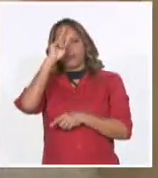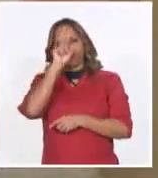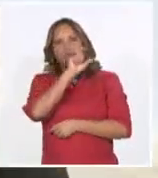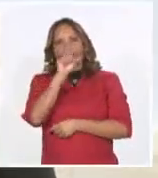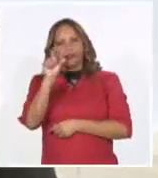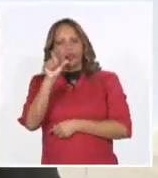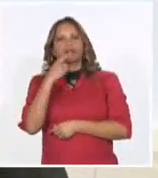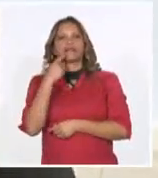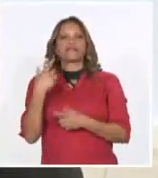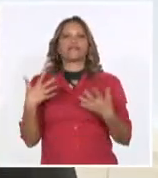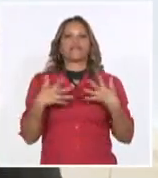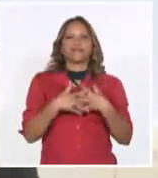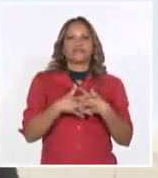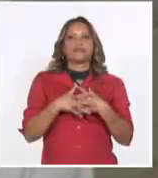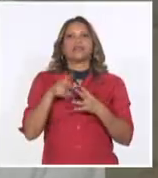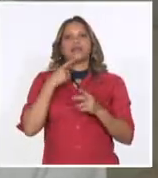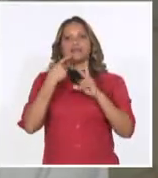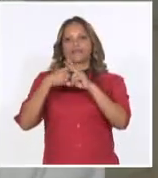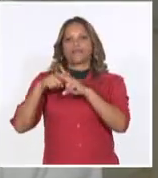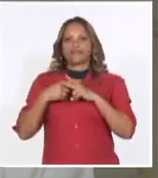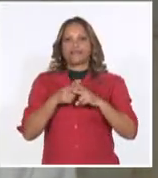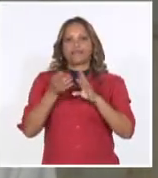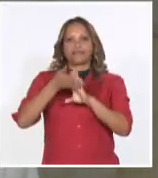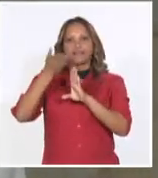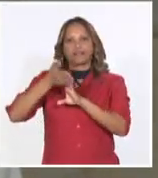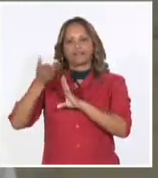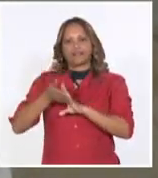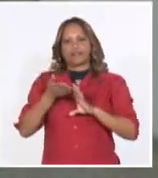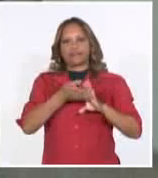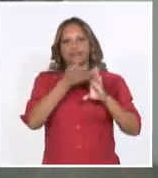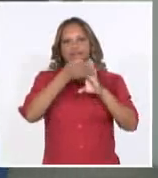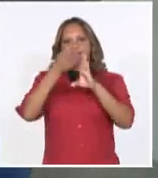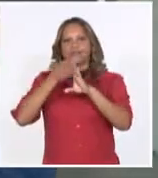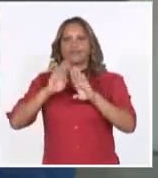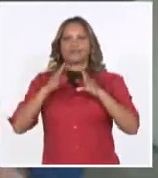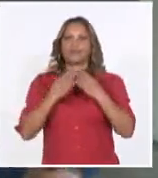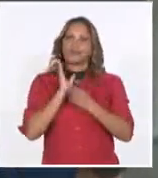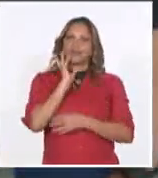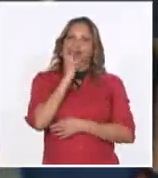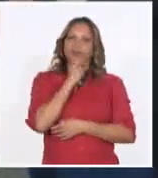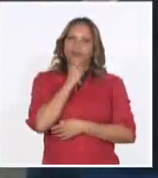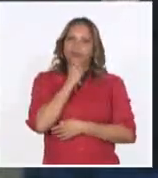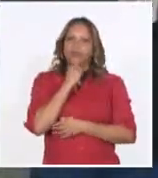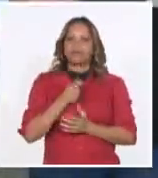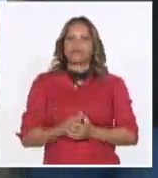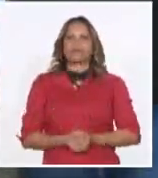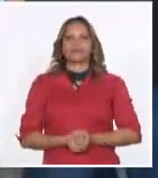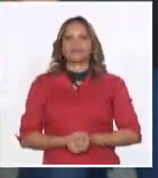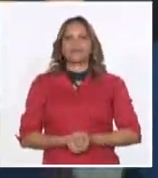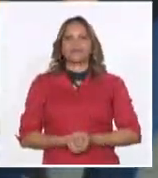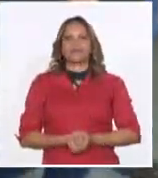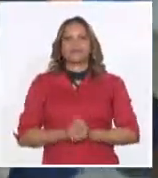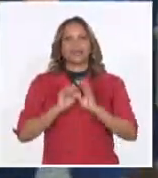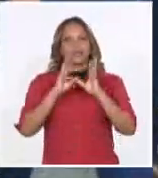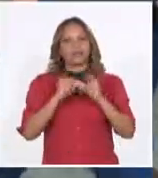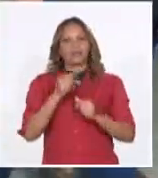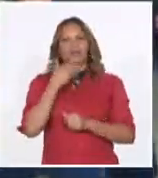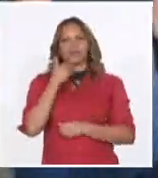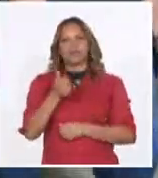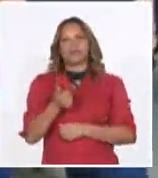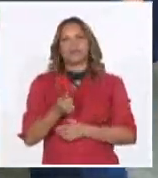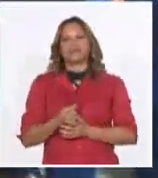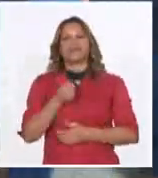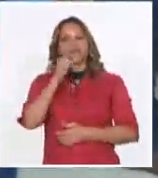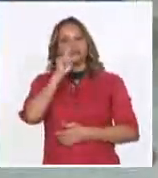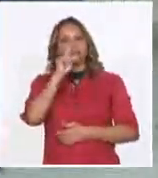Lima, la seriedad en el planteamiento de las acciones y la satisfacción compartida por los resultados. Concluye la visita